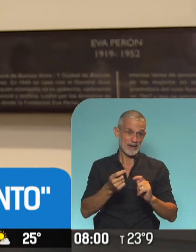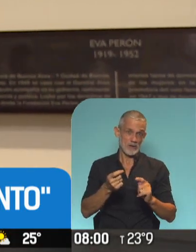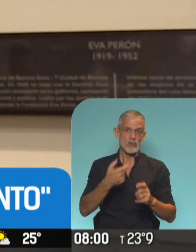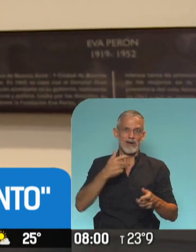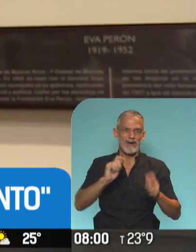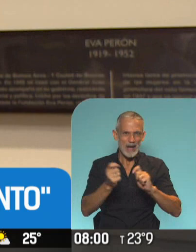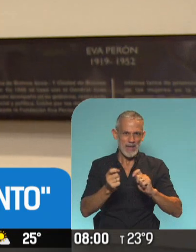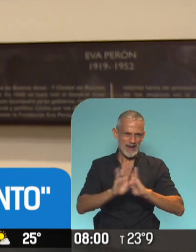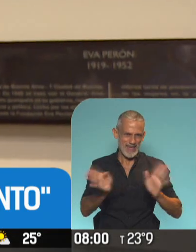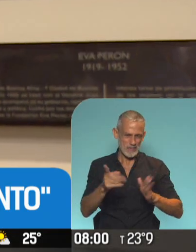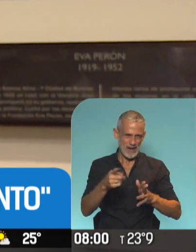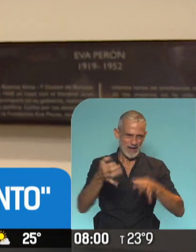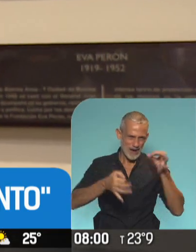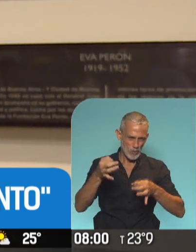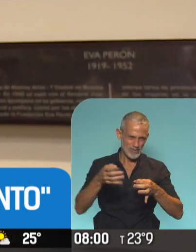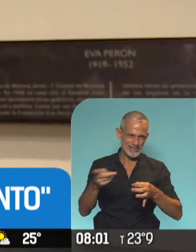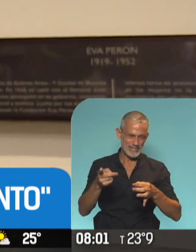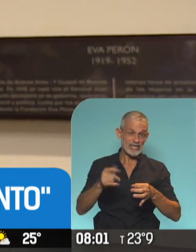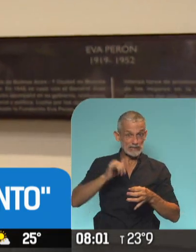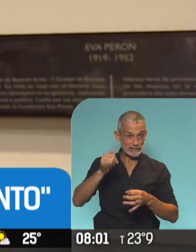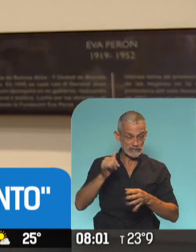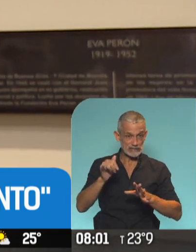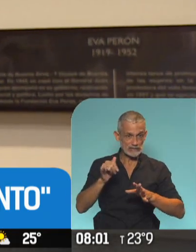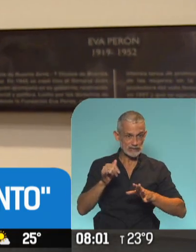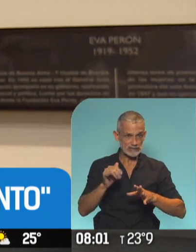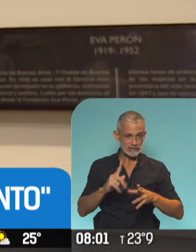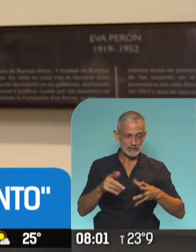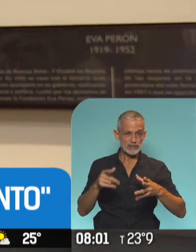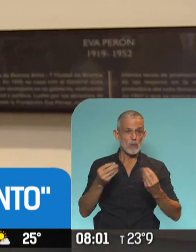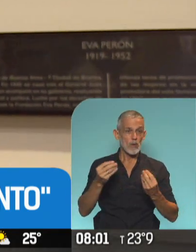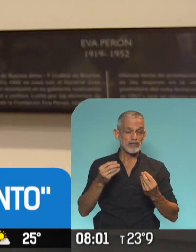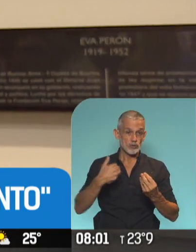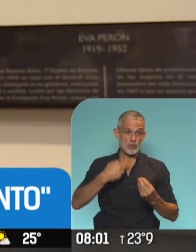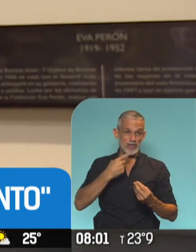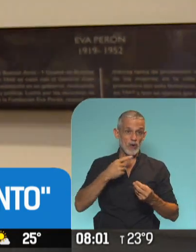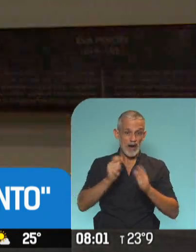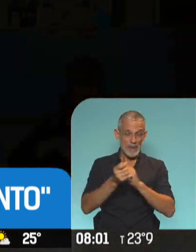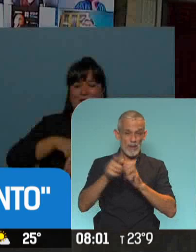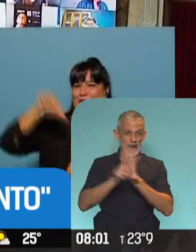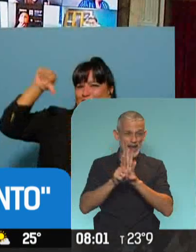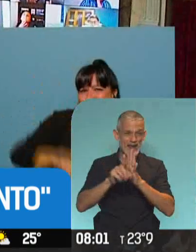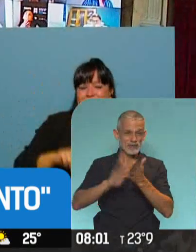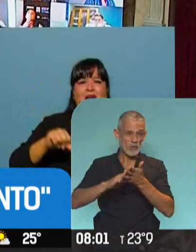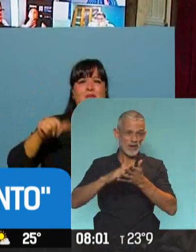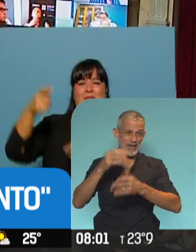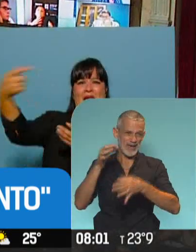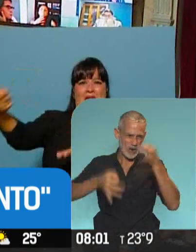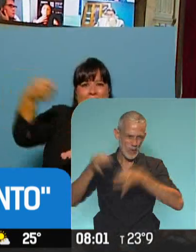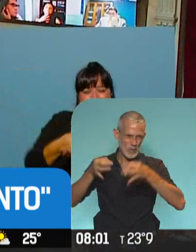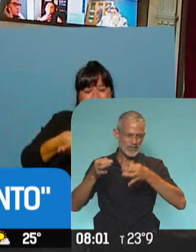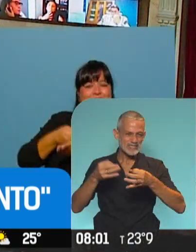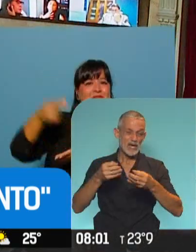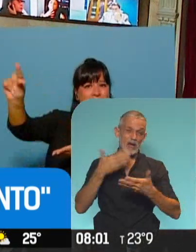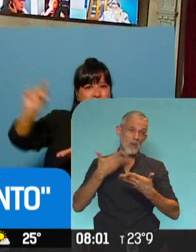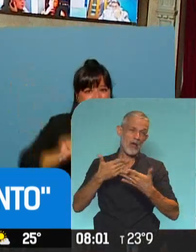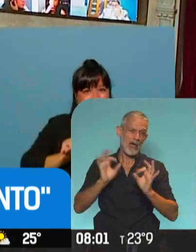es cambiar las cosas y esto sí. Por eso cuando yo digo la reforma judicial, si no se trata, realmente me preocupa porque